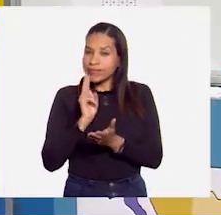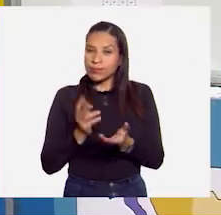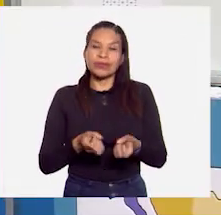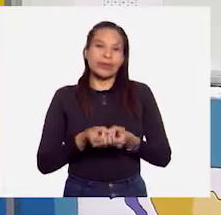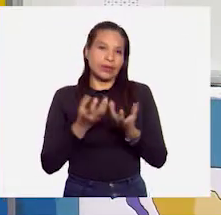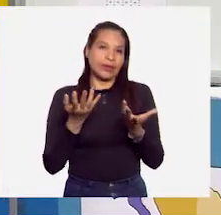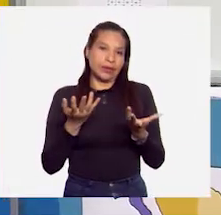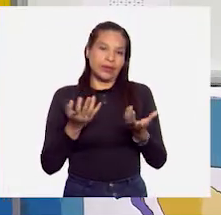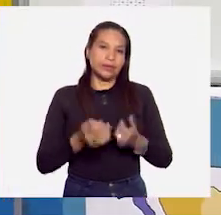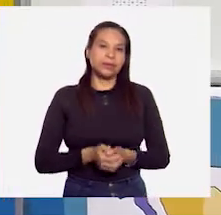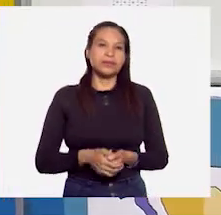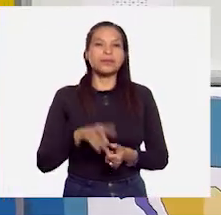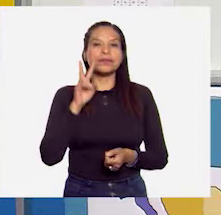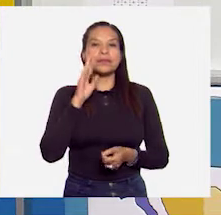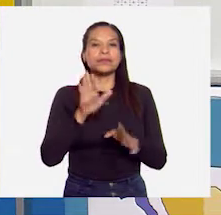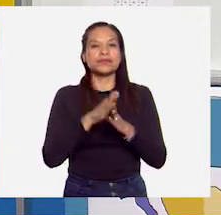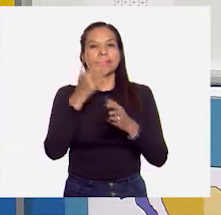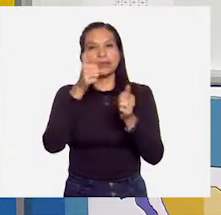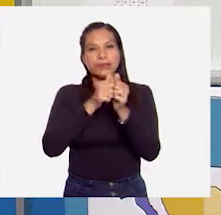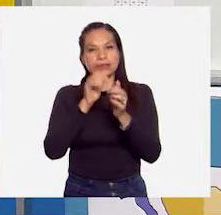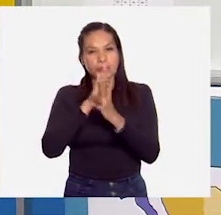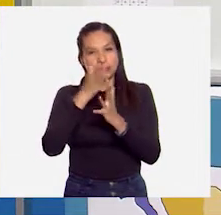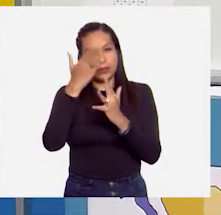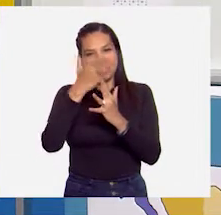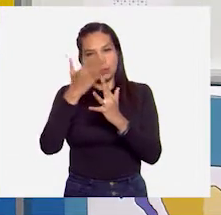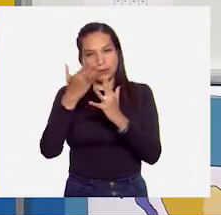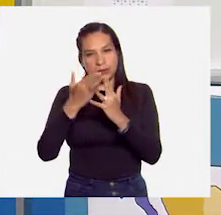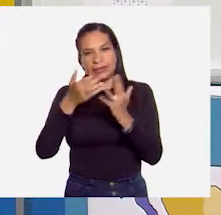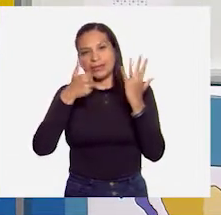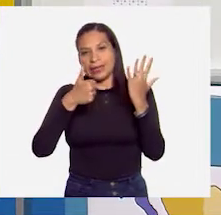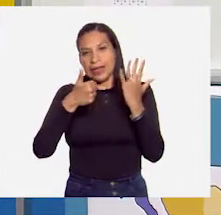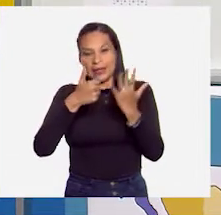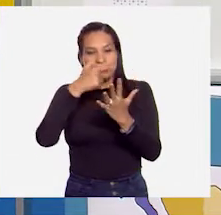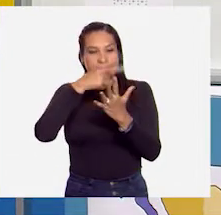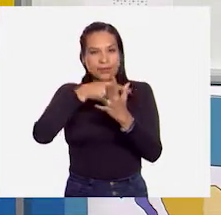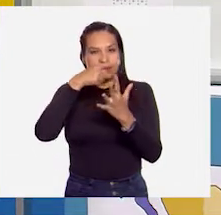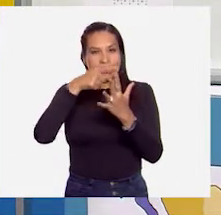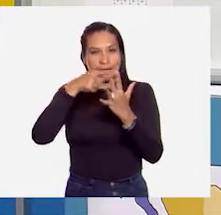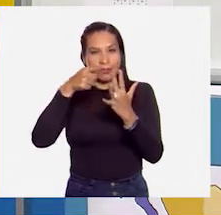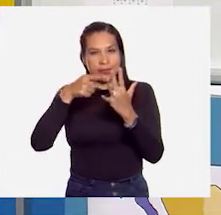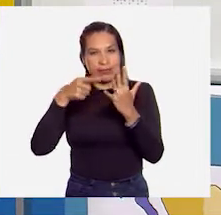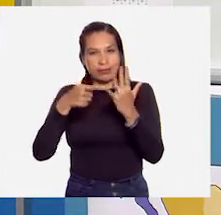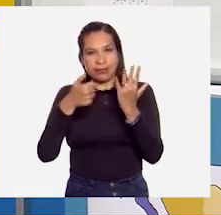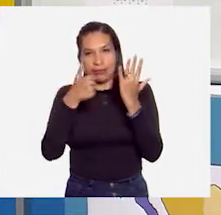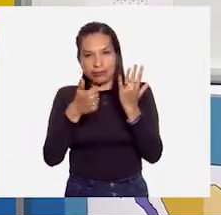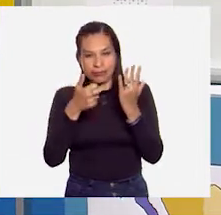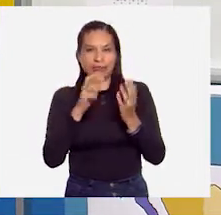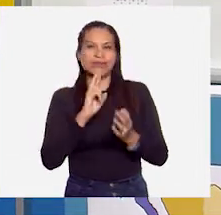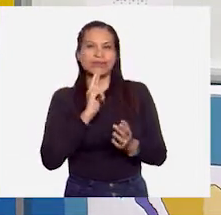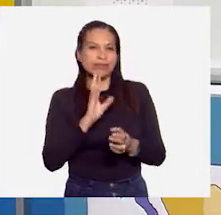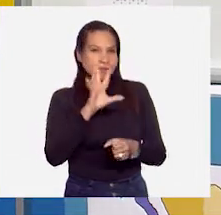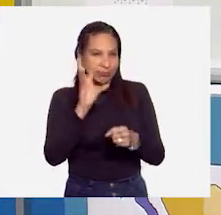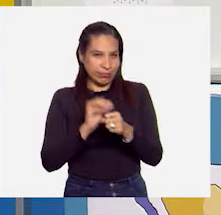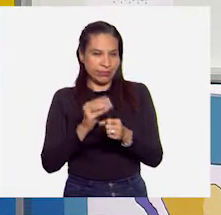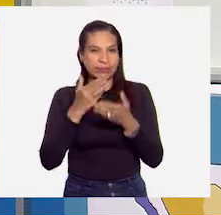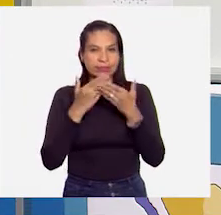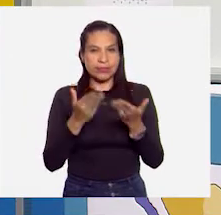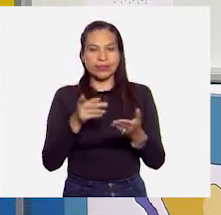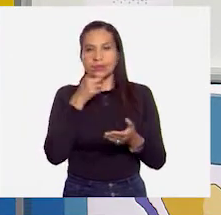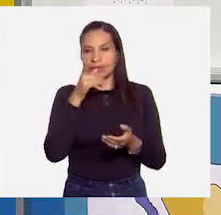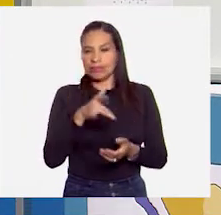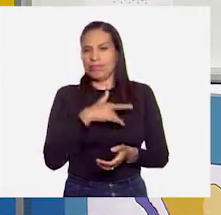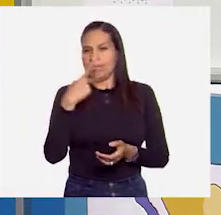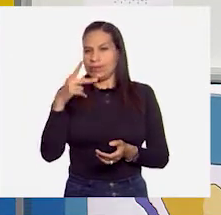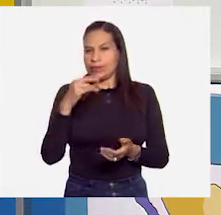¡Claro! Vamos a dividir el mandala en 6 partes iguales. Porque tu respuesta es correcta. Y ahora llegaste a la